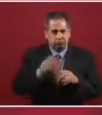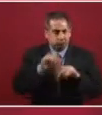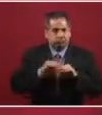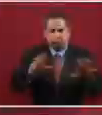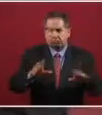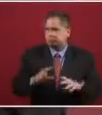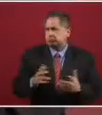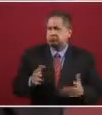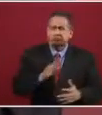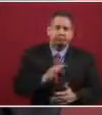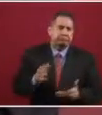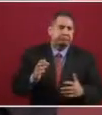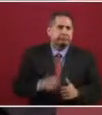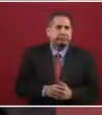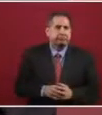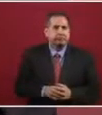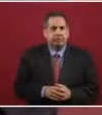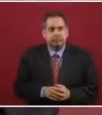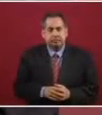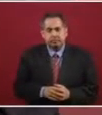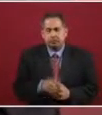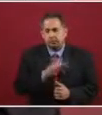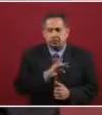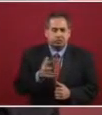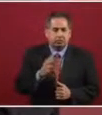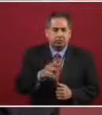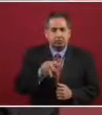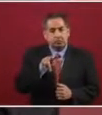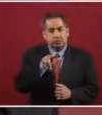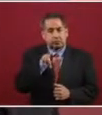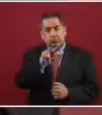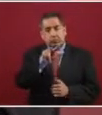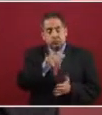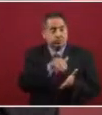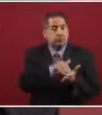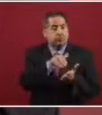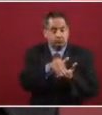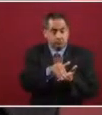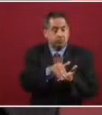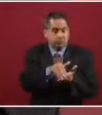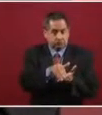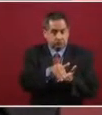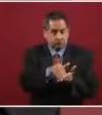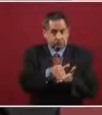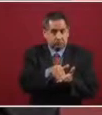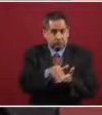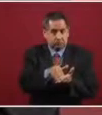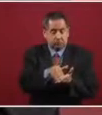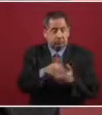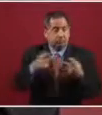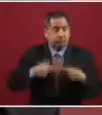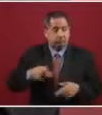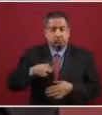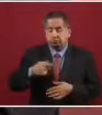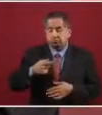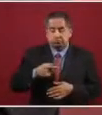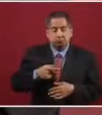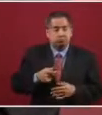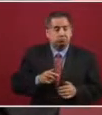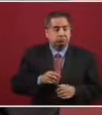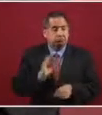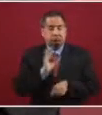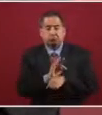Estamos hablando de alrededor de 18 millones de beneficiarios.